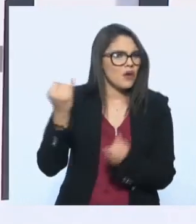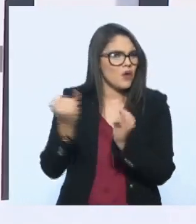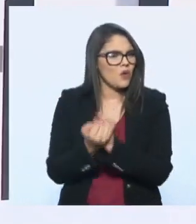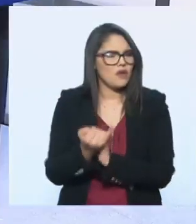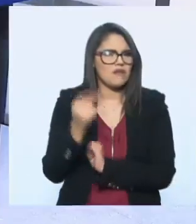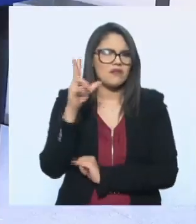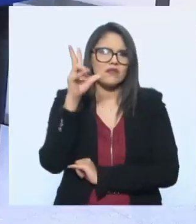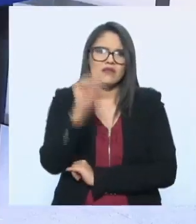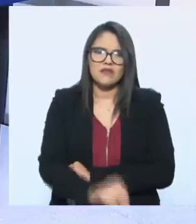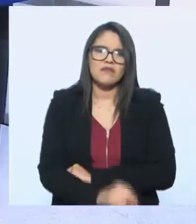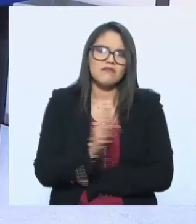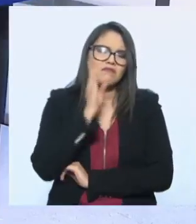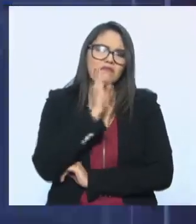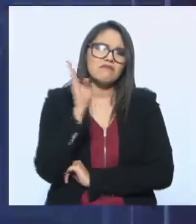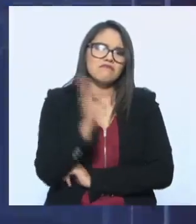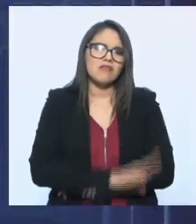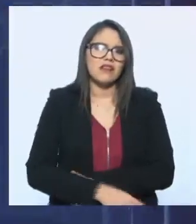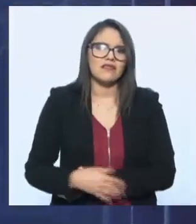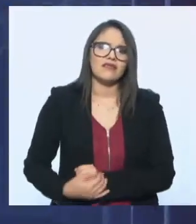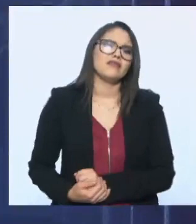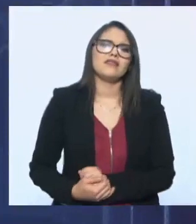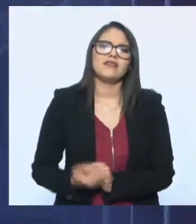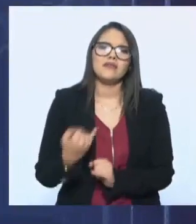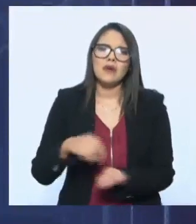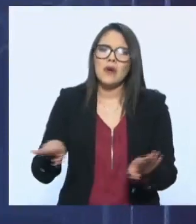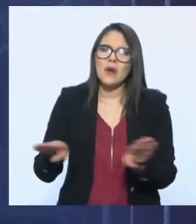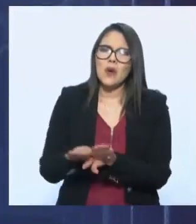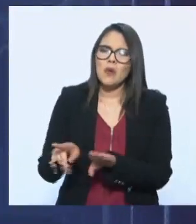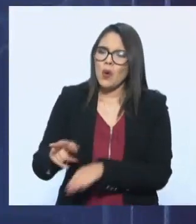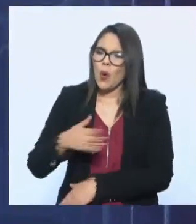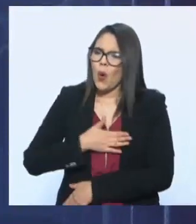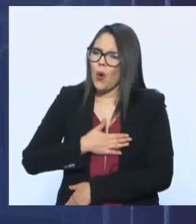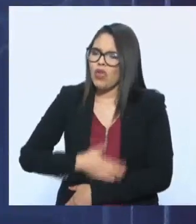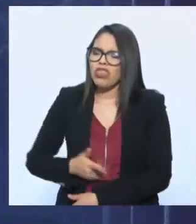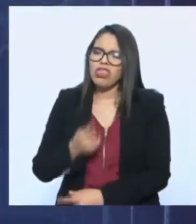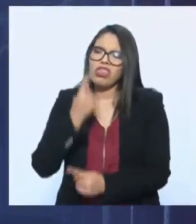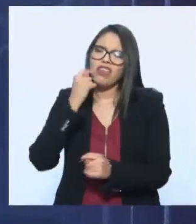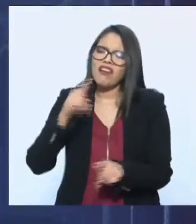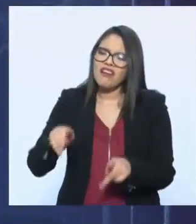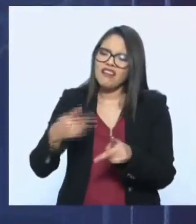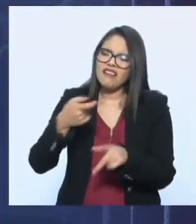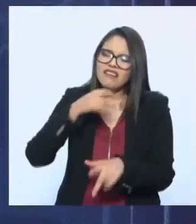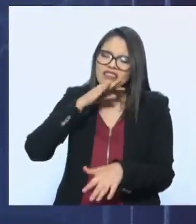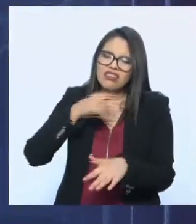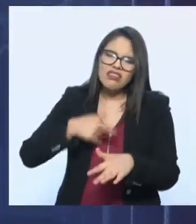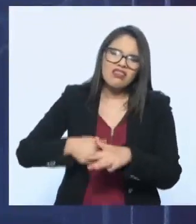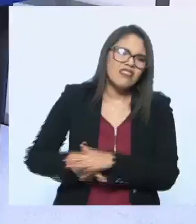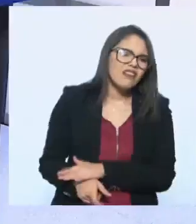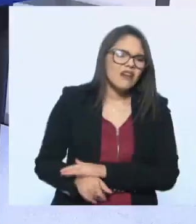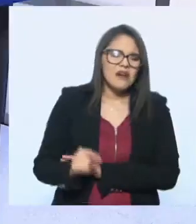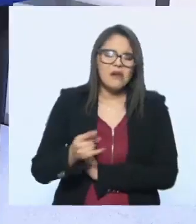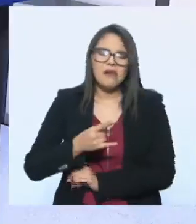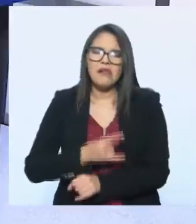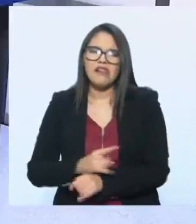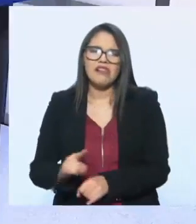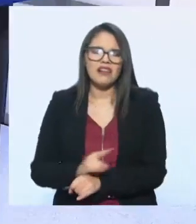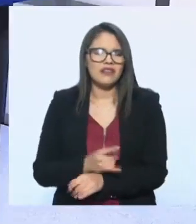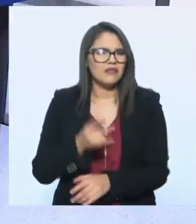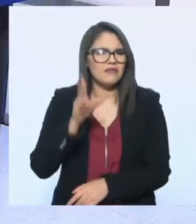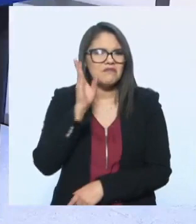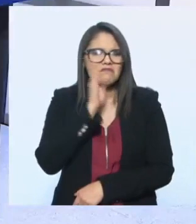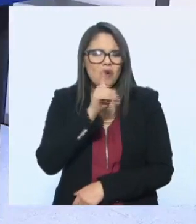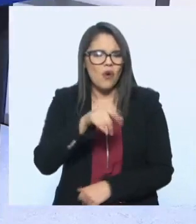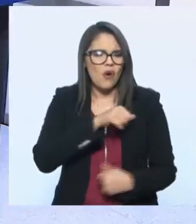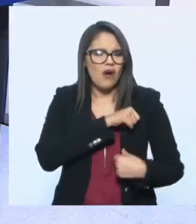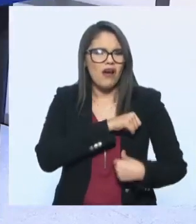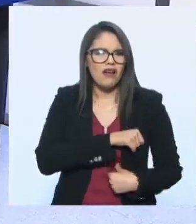Oye, pero qué manera de vender la justicia, qué manera de hacer este uso de sus cargos. A ver,